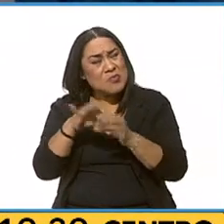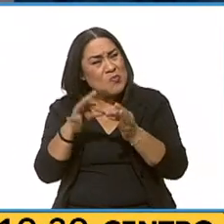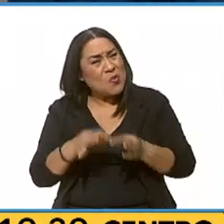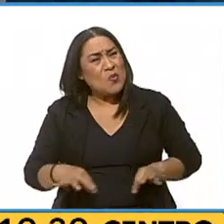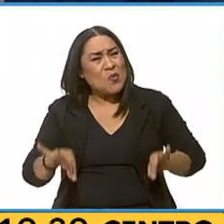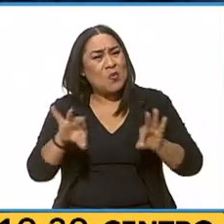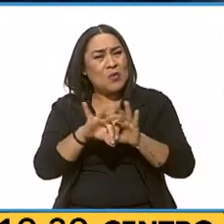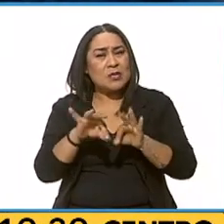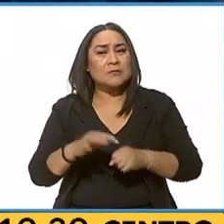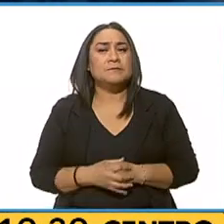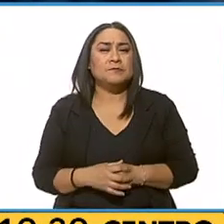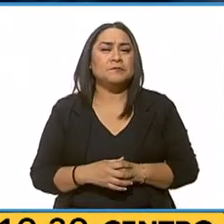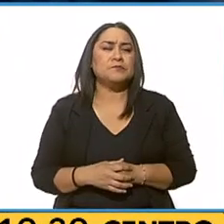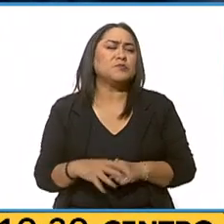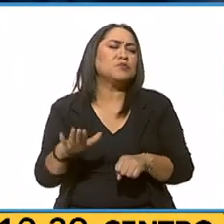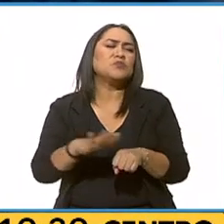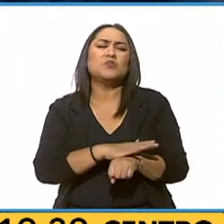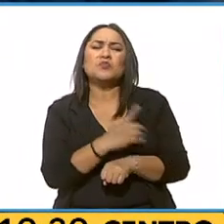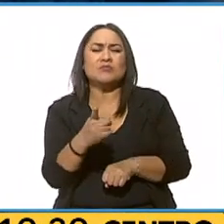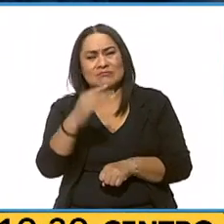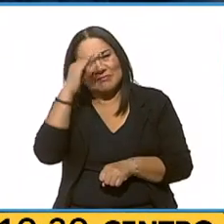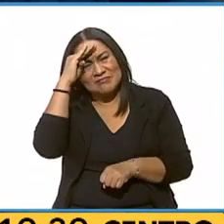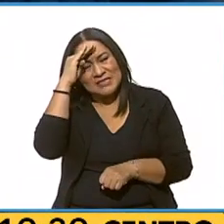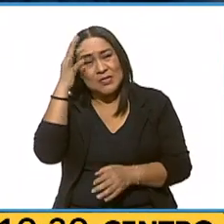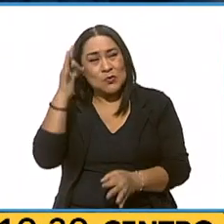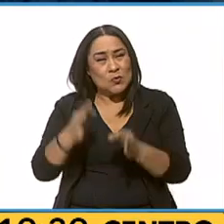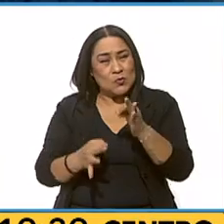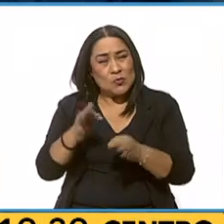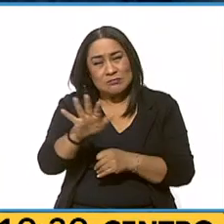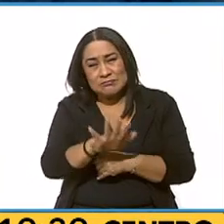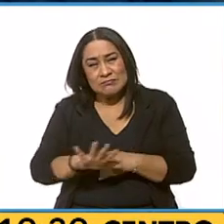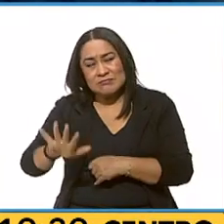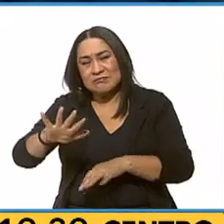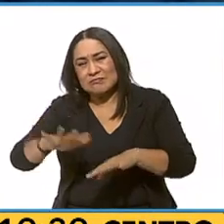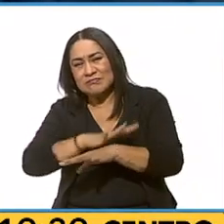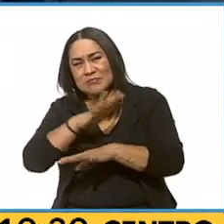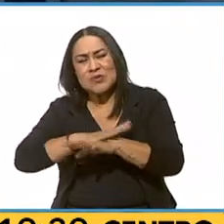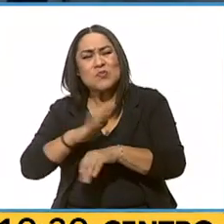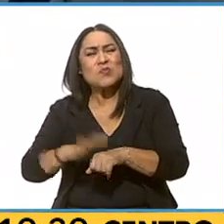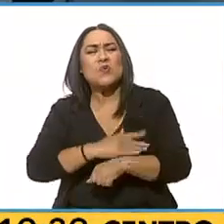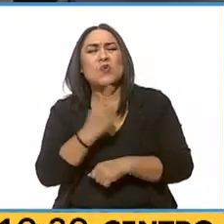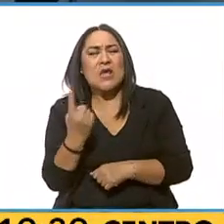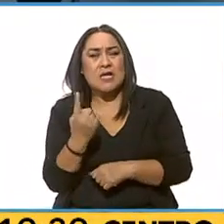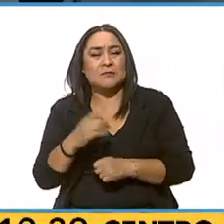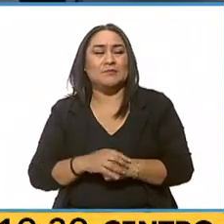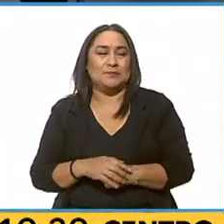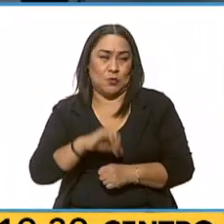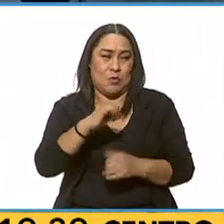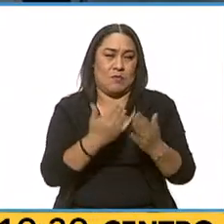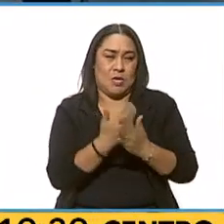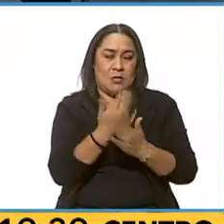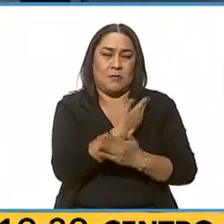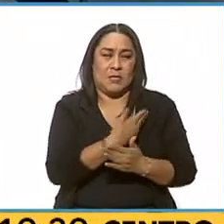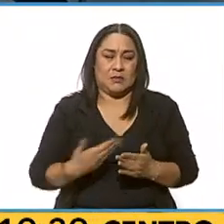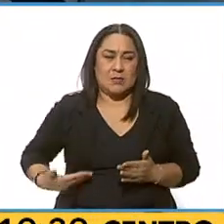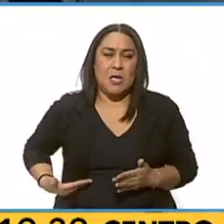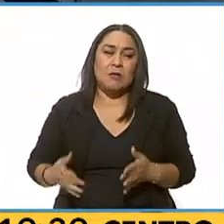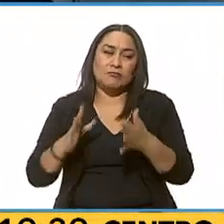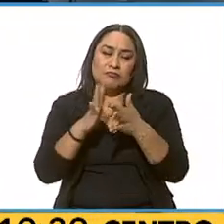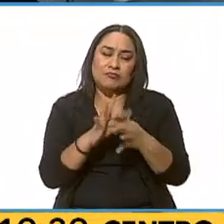¿por qué es importante cambiar al Poder Judicial? ¿Qué tenemos hoy en día de Poder Judicial? Ha dicho la presidenta por la mañana, el